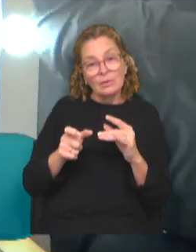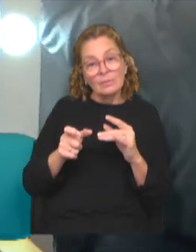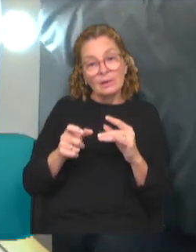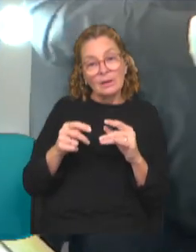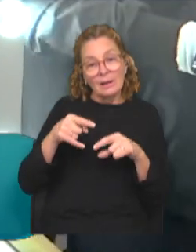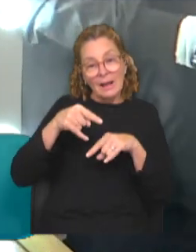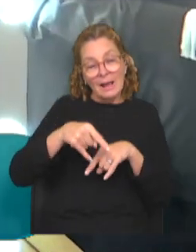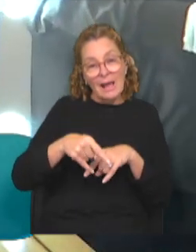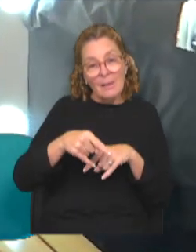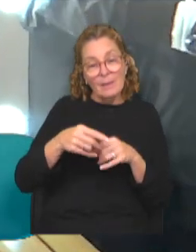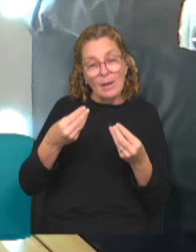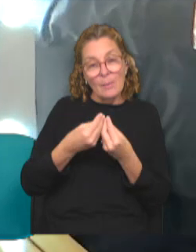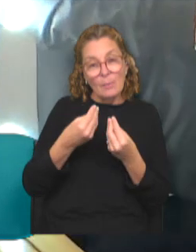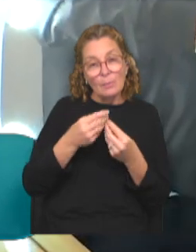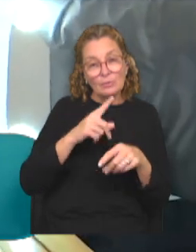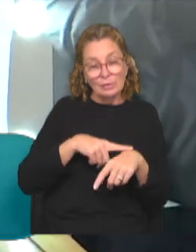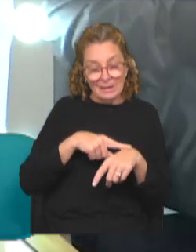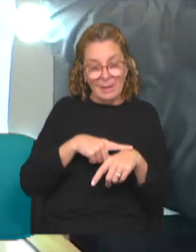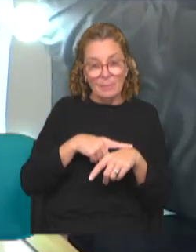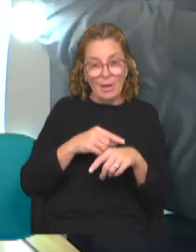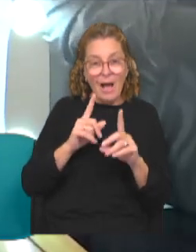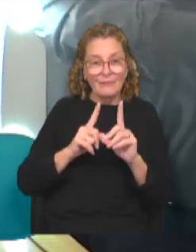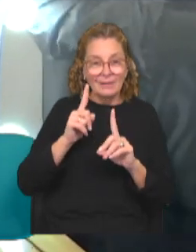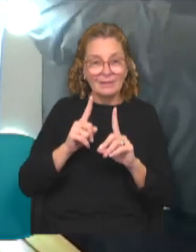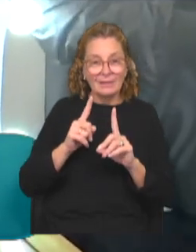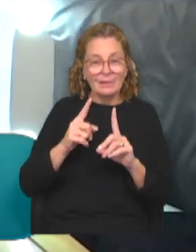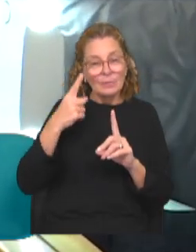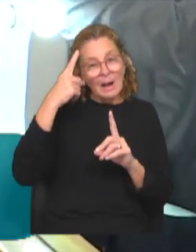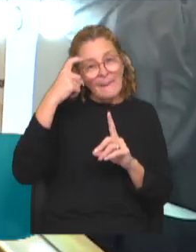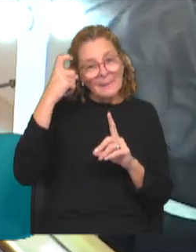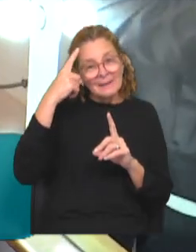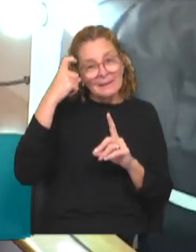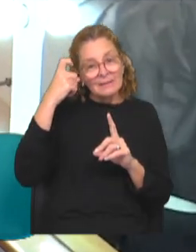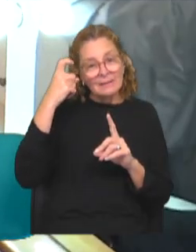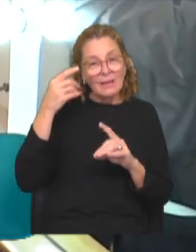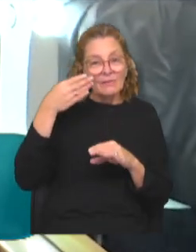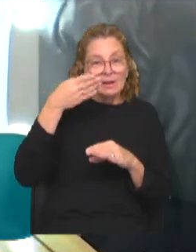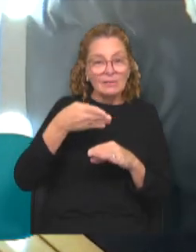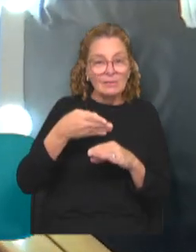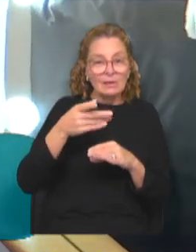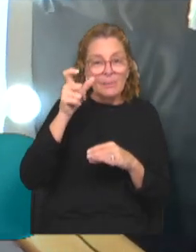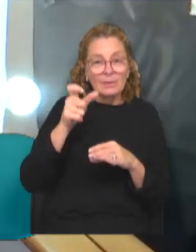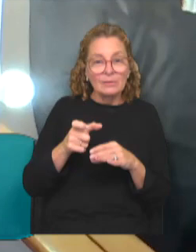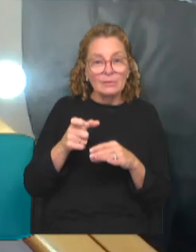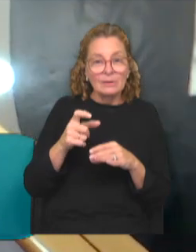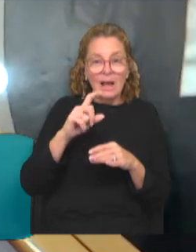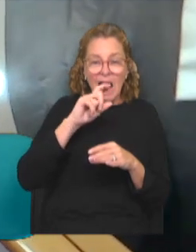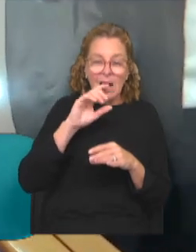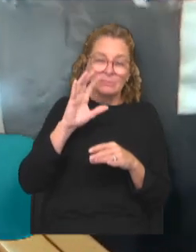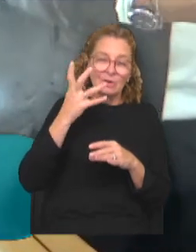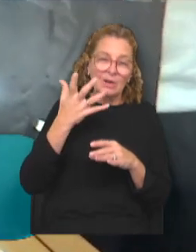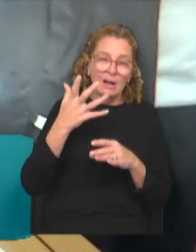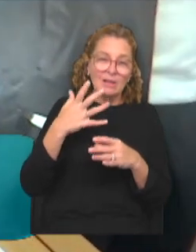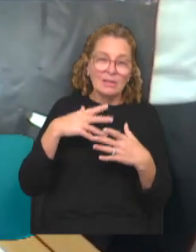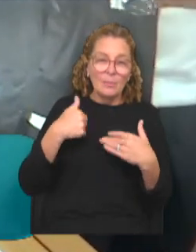en cama, que llevan mucho tiempo en la cama... Que me ha pasado, tengo la experiencia de haber ido y la gente está como de mal humor y después que uno